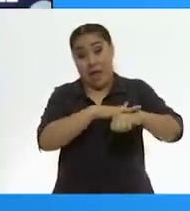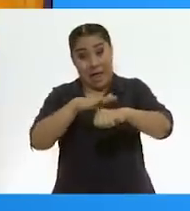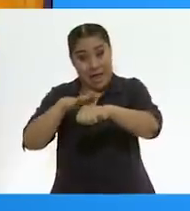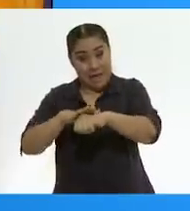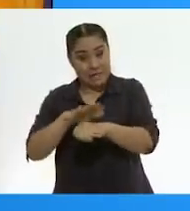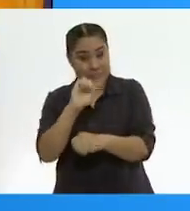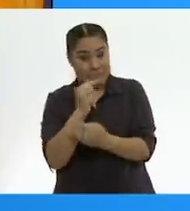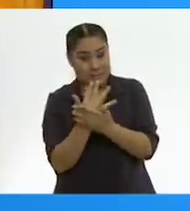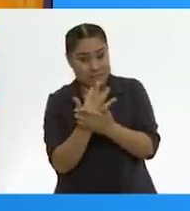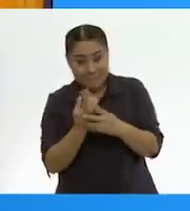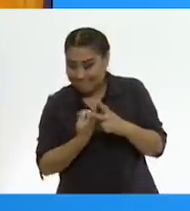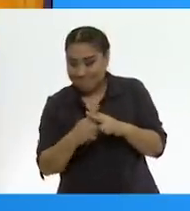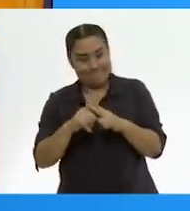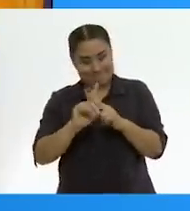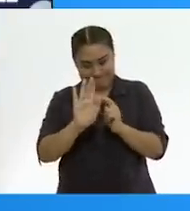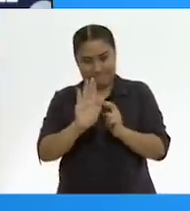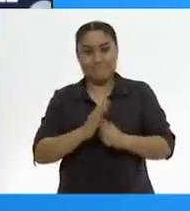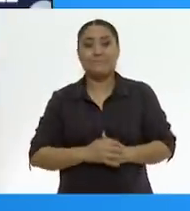seguir.